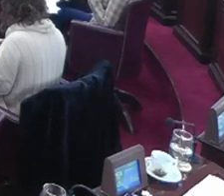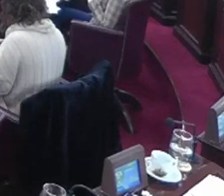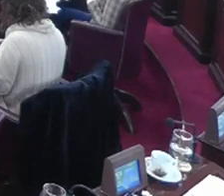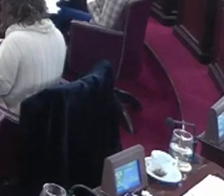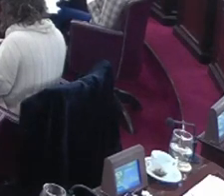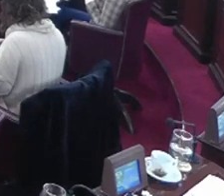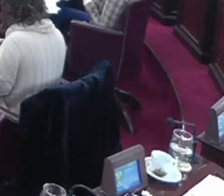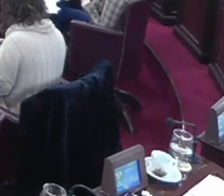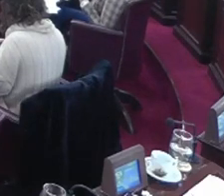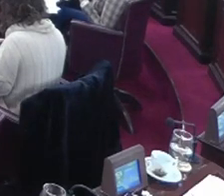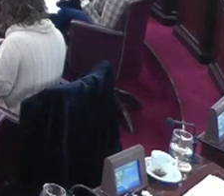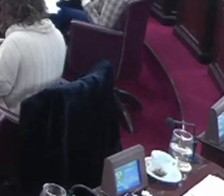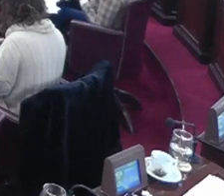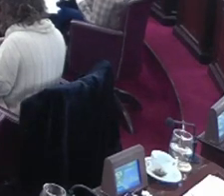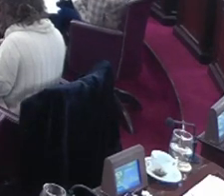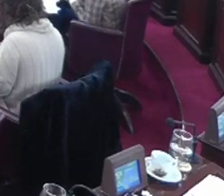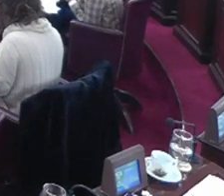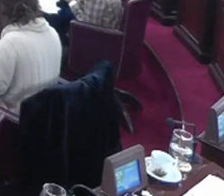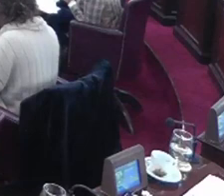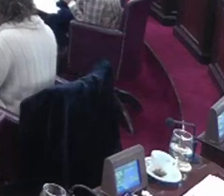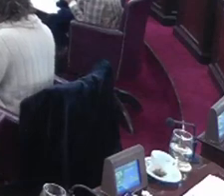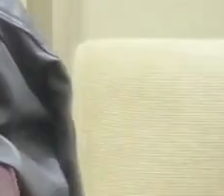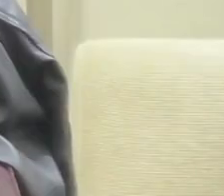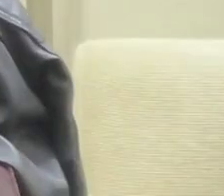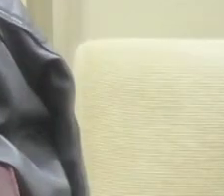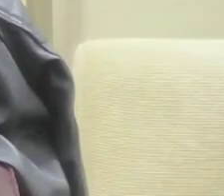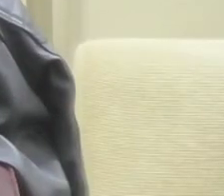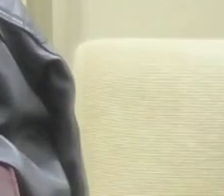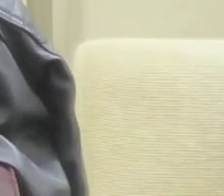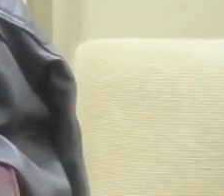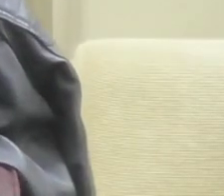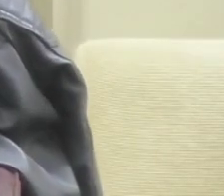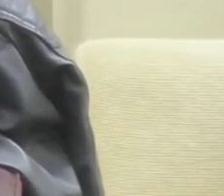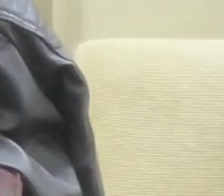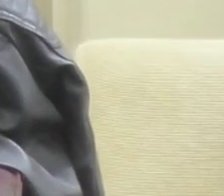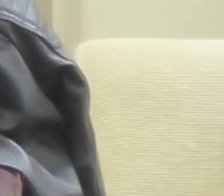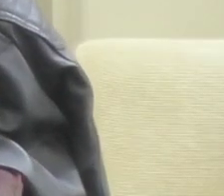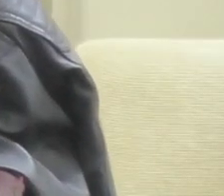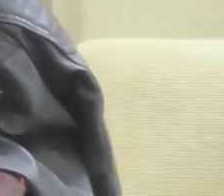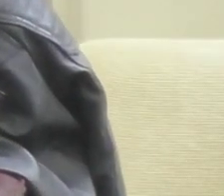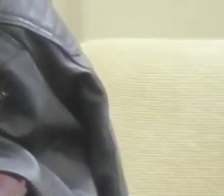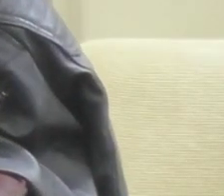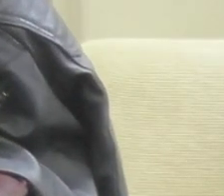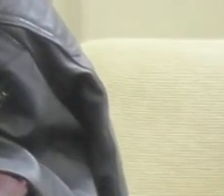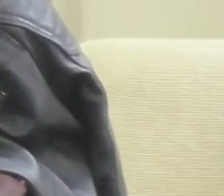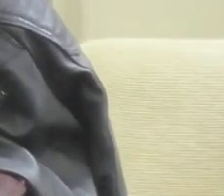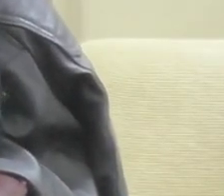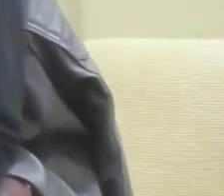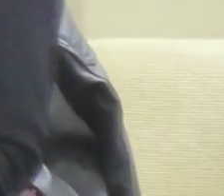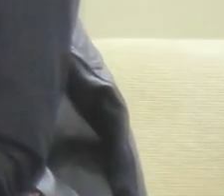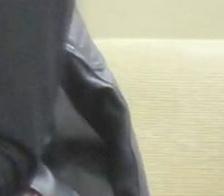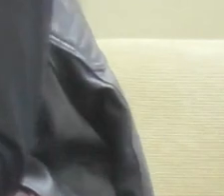Sí sí está chequeado 31 34 36 y 53 Gracias voto negativo o pedido voto negativo